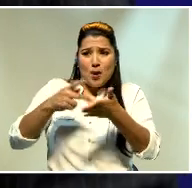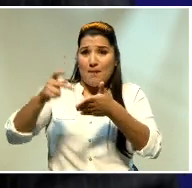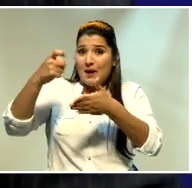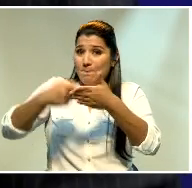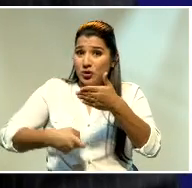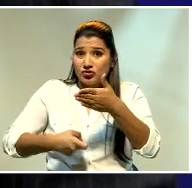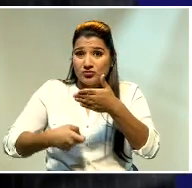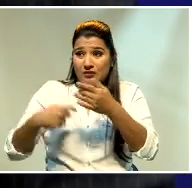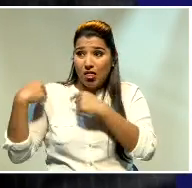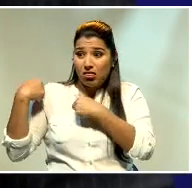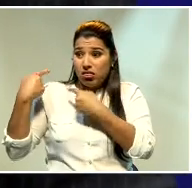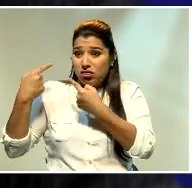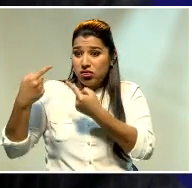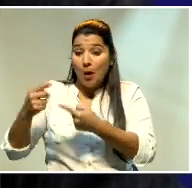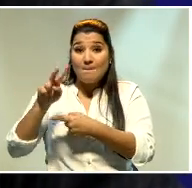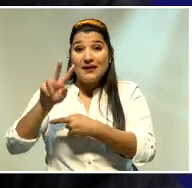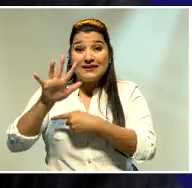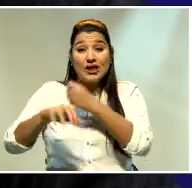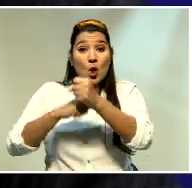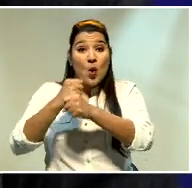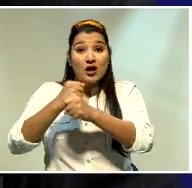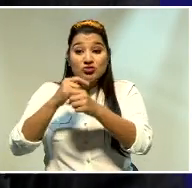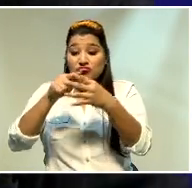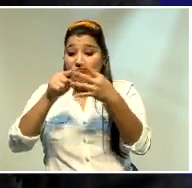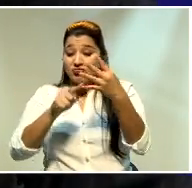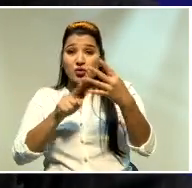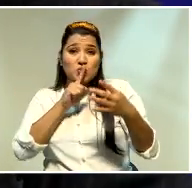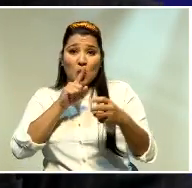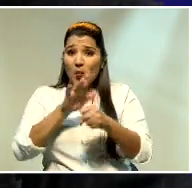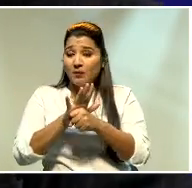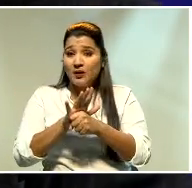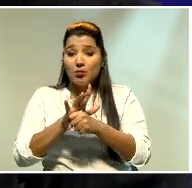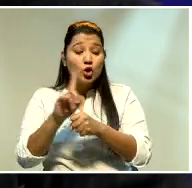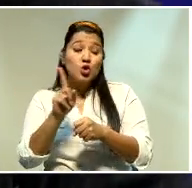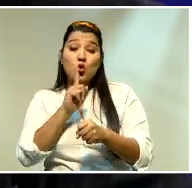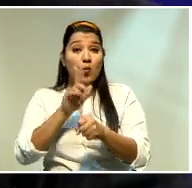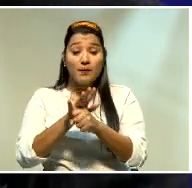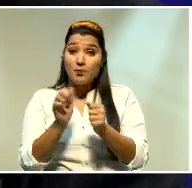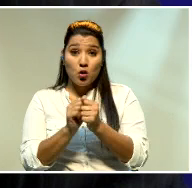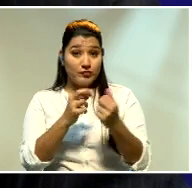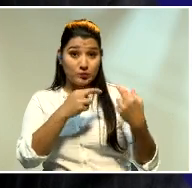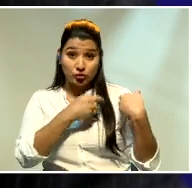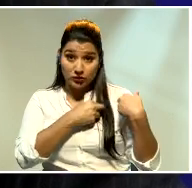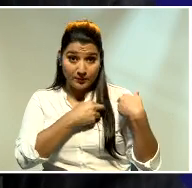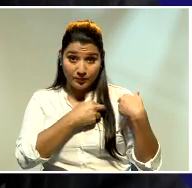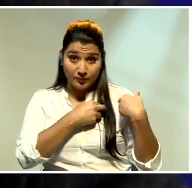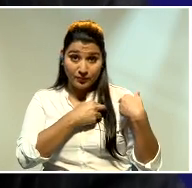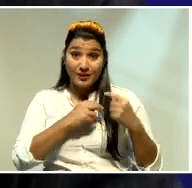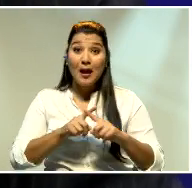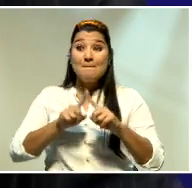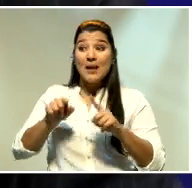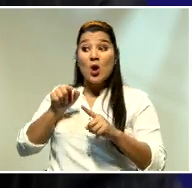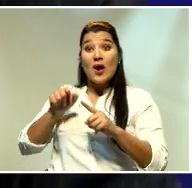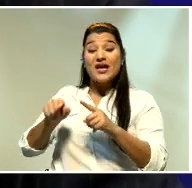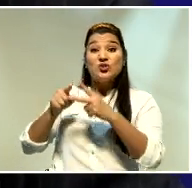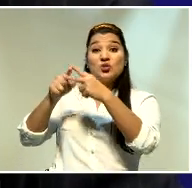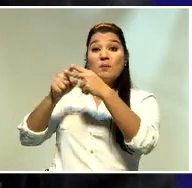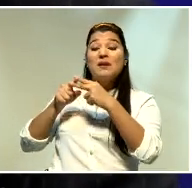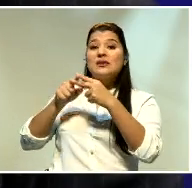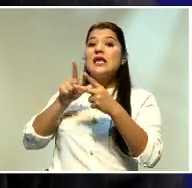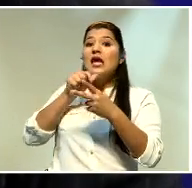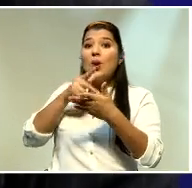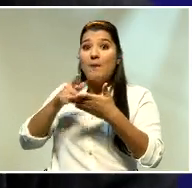Pero el problema es que esa hipoteca no la pagó quien la contrajo. Esa hipoteca la